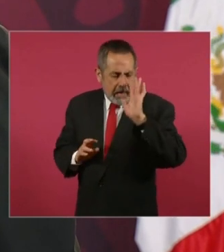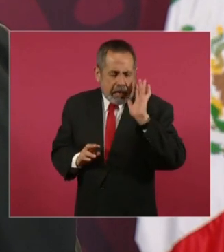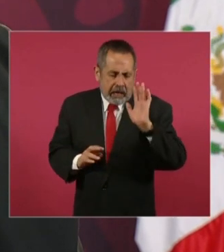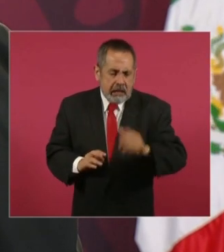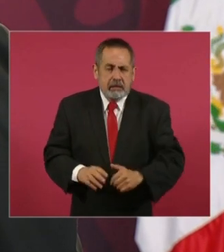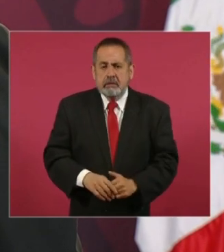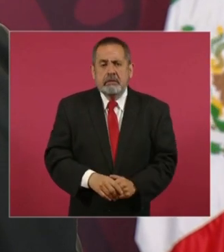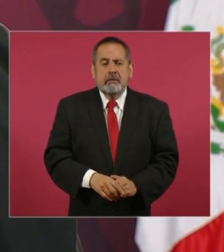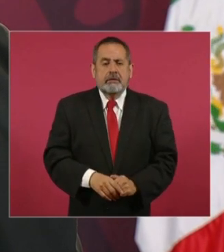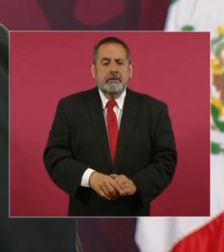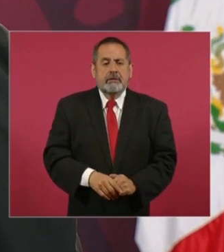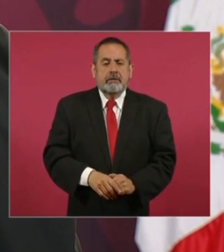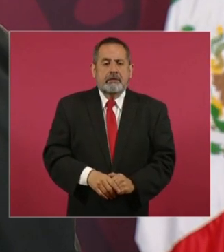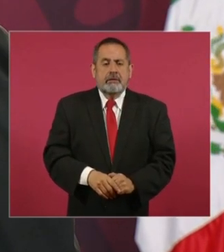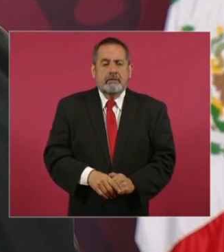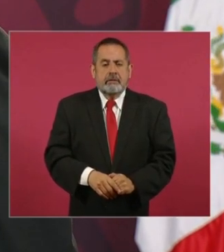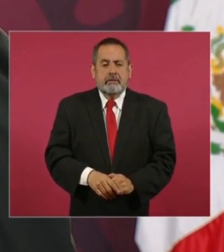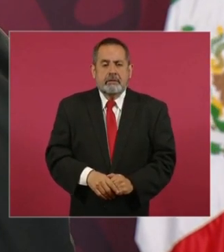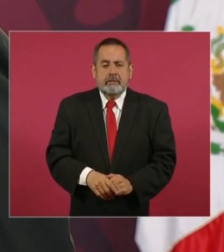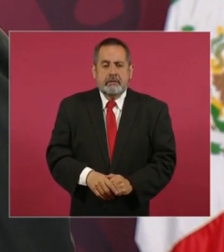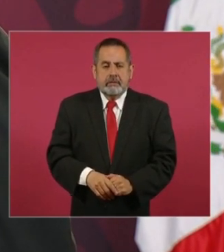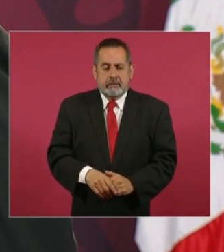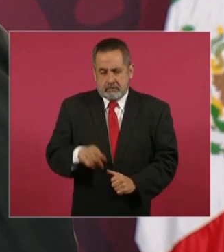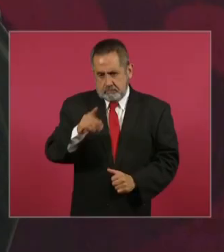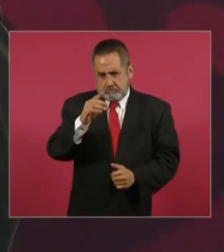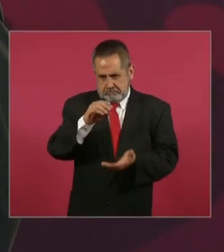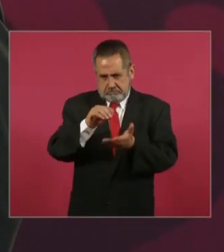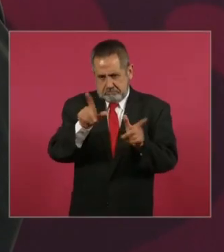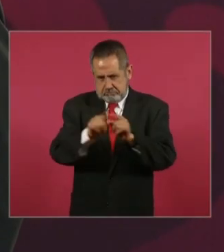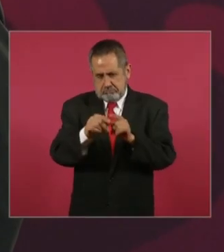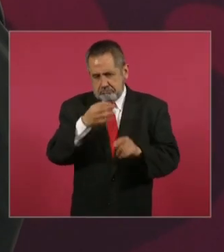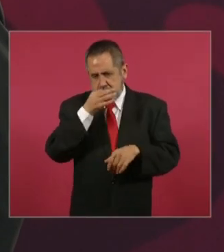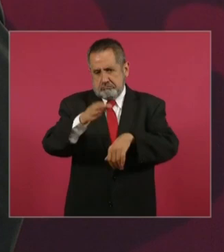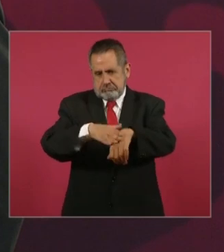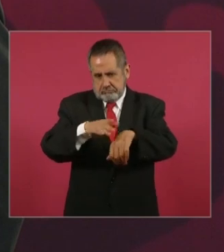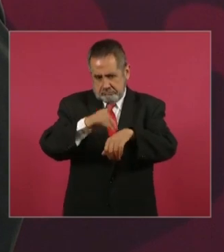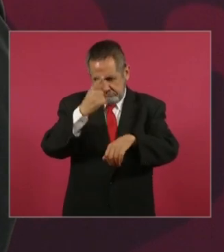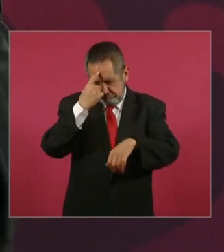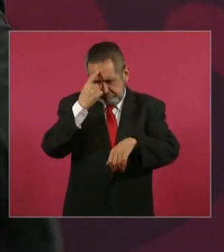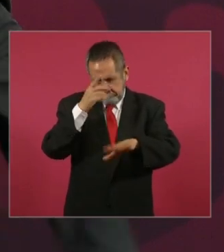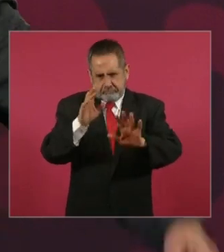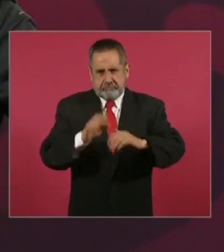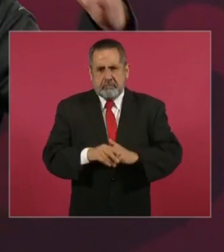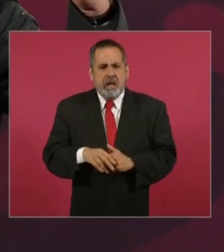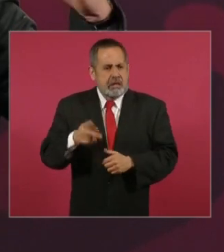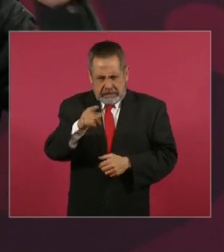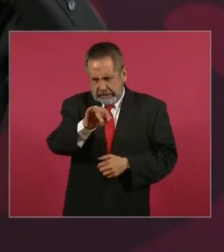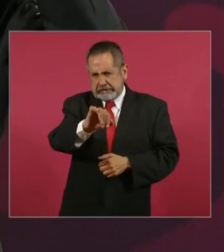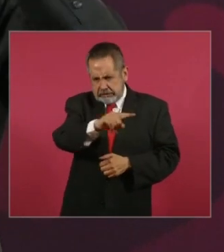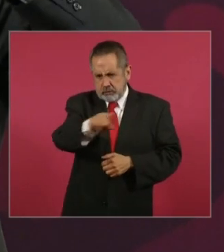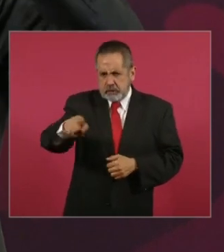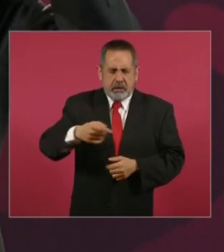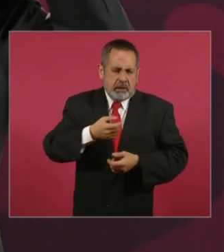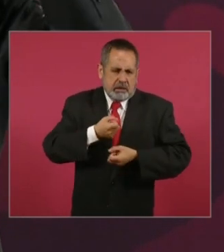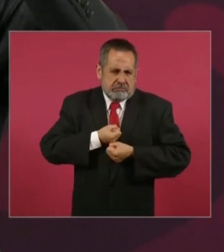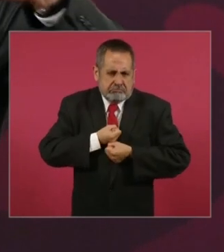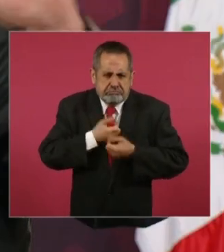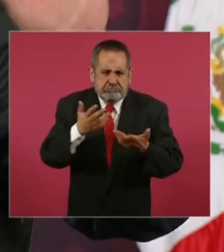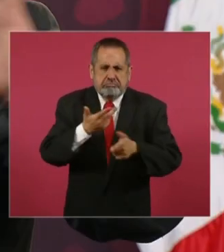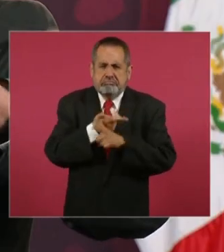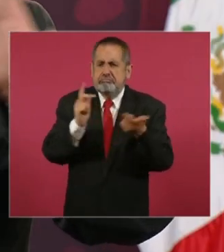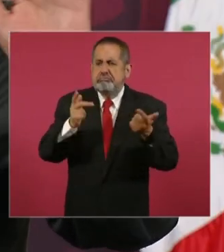que tengamos eso presente. que sí se denuncie, ¿no? O sea,